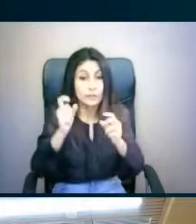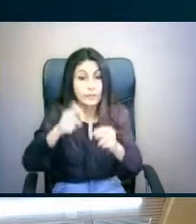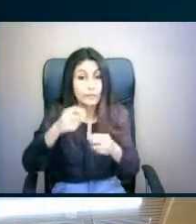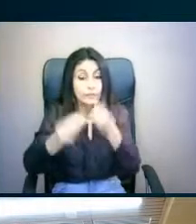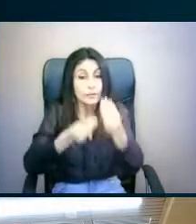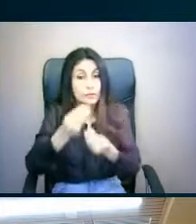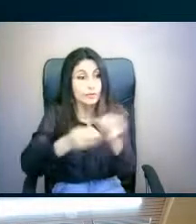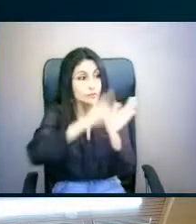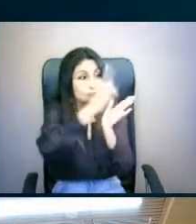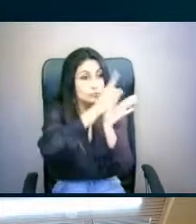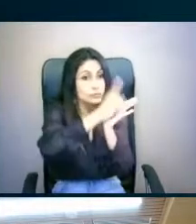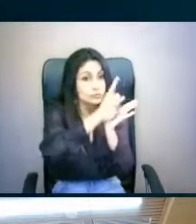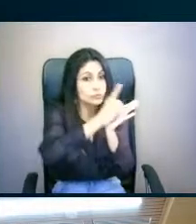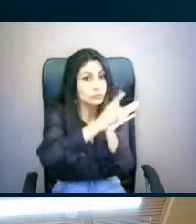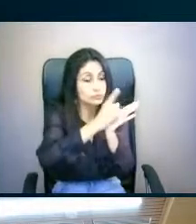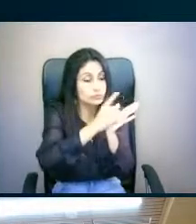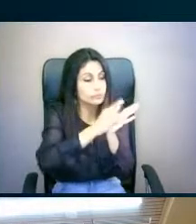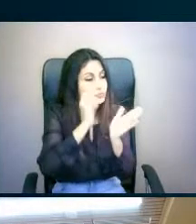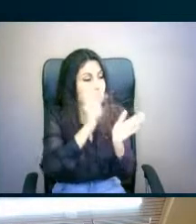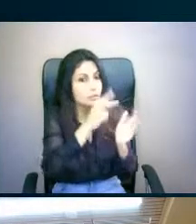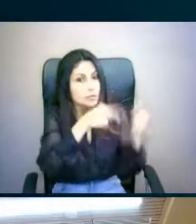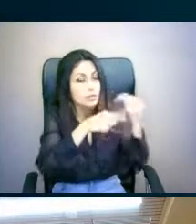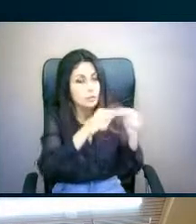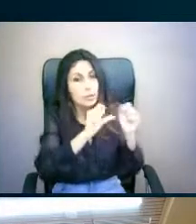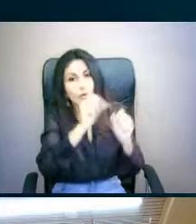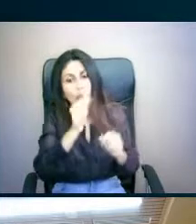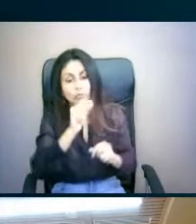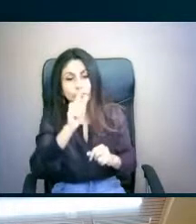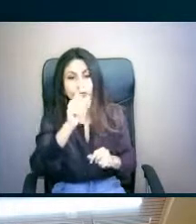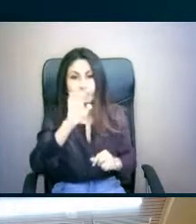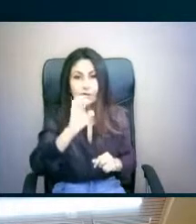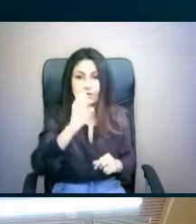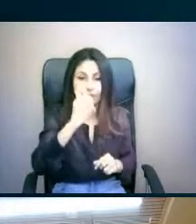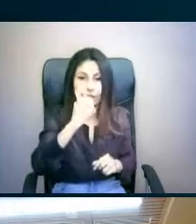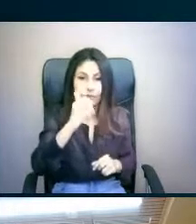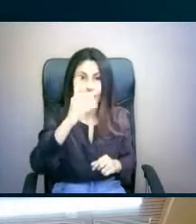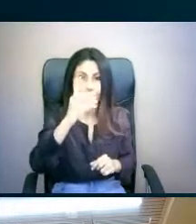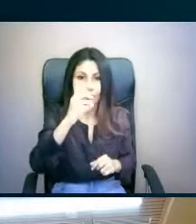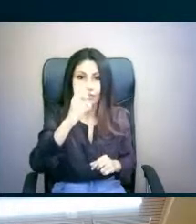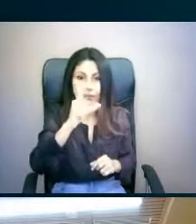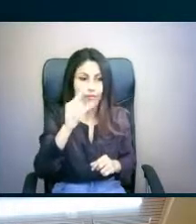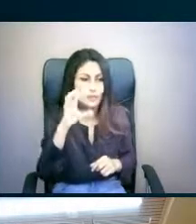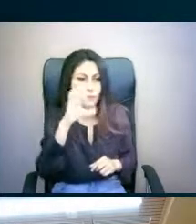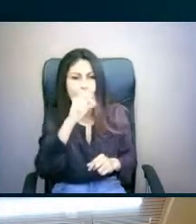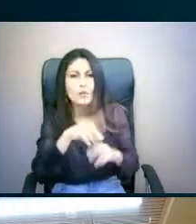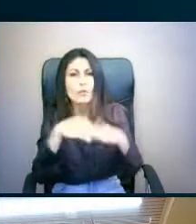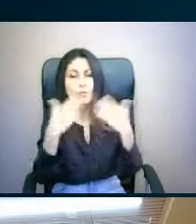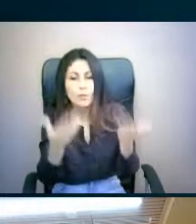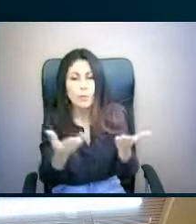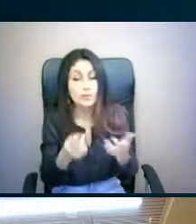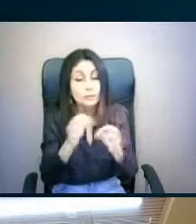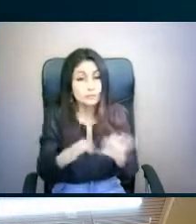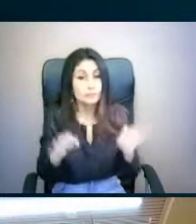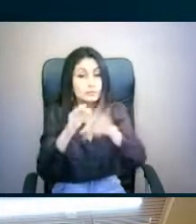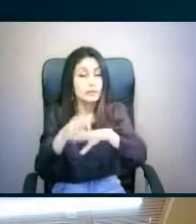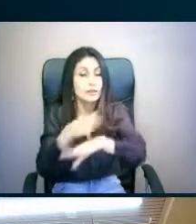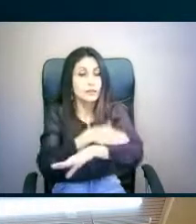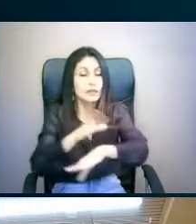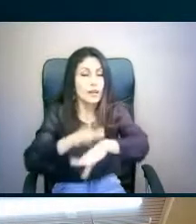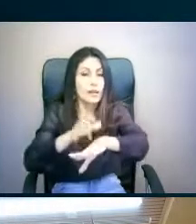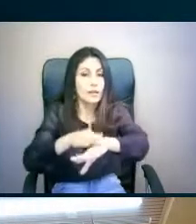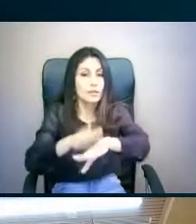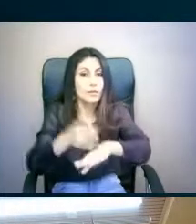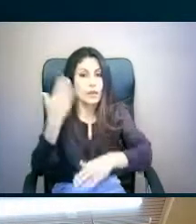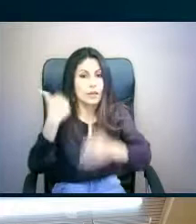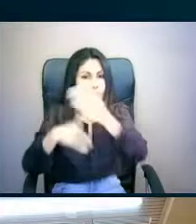con tablas dinámicas y fórmulas en Excel para identificar estos equipos. Muy importante mencionar que anteriormente el tiempo